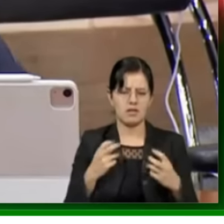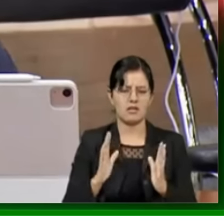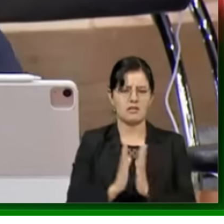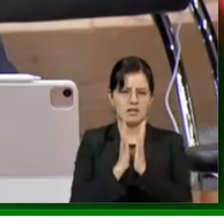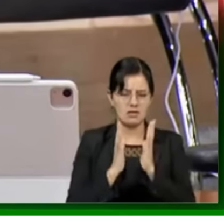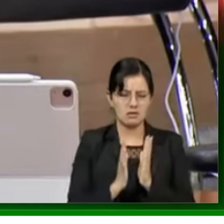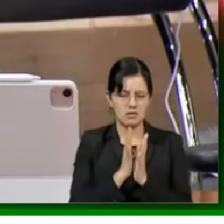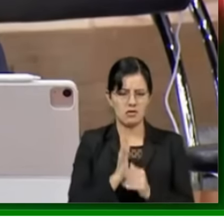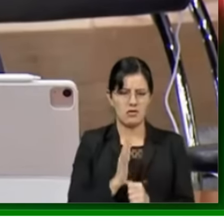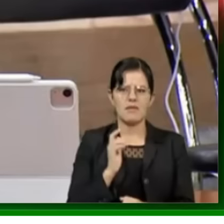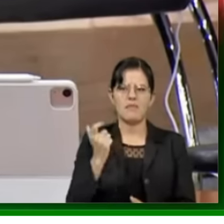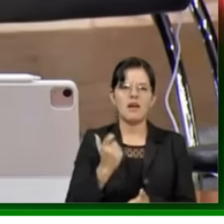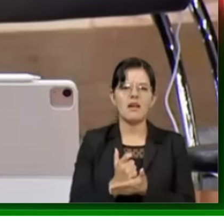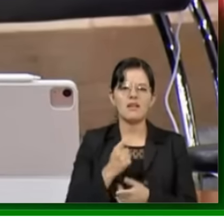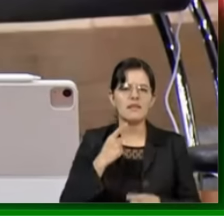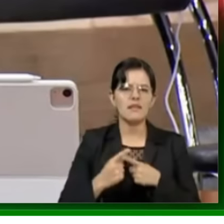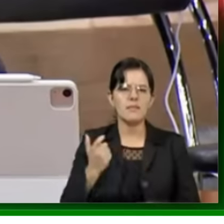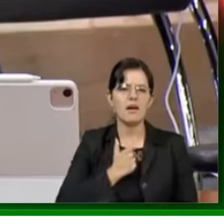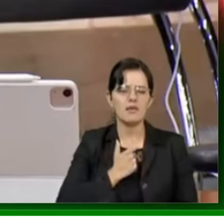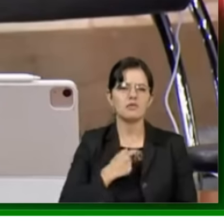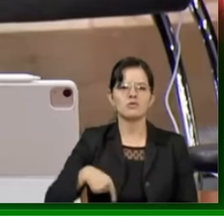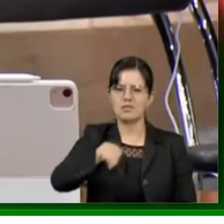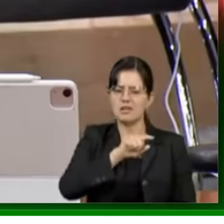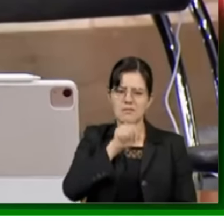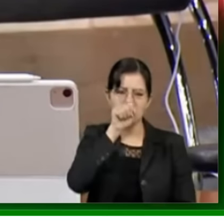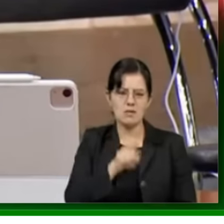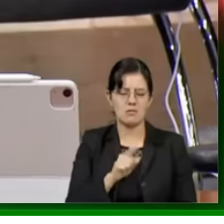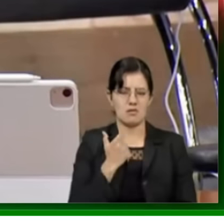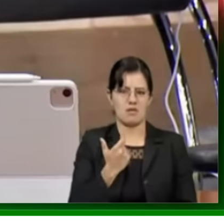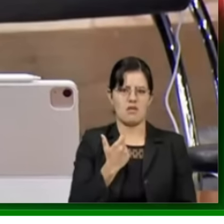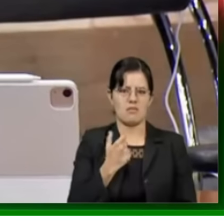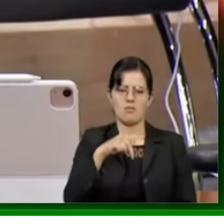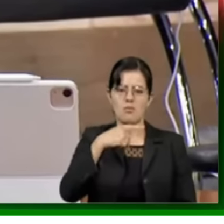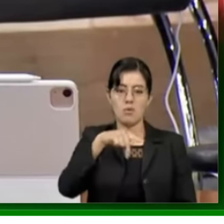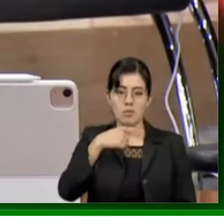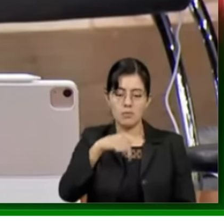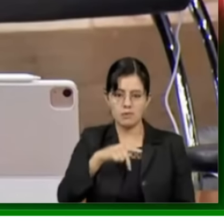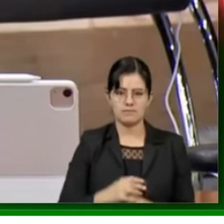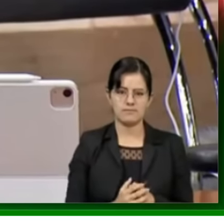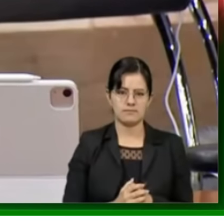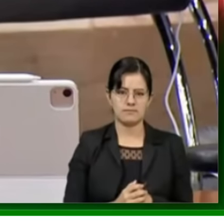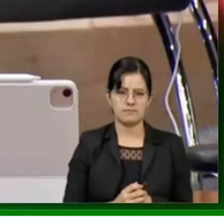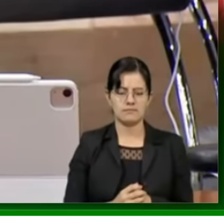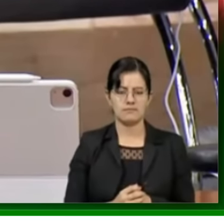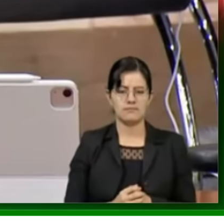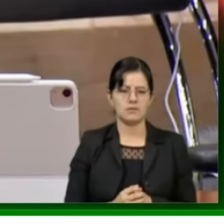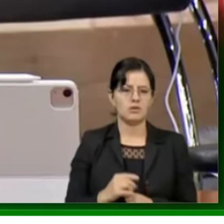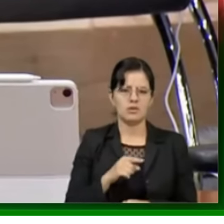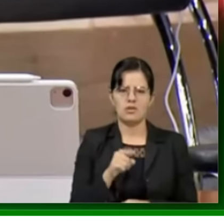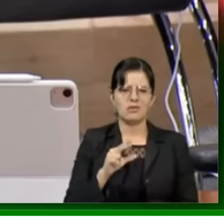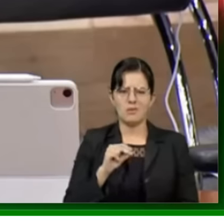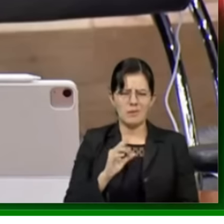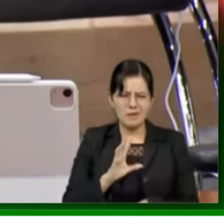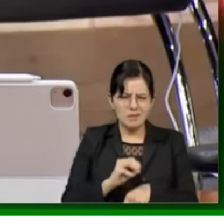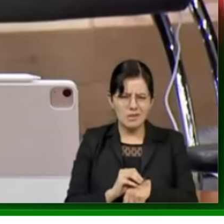Democracia pagados por ustedes con su dinero no permitan que les